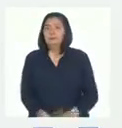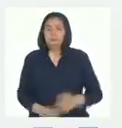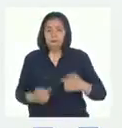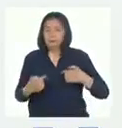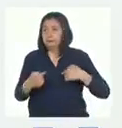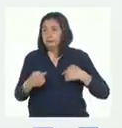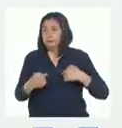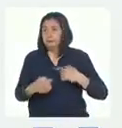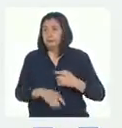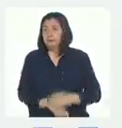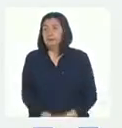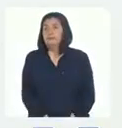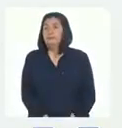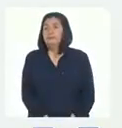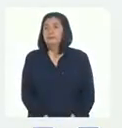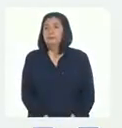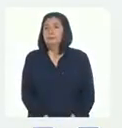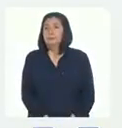pecho,